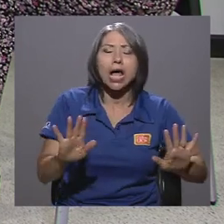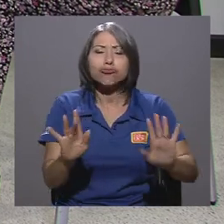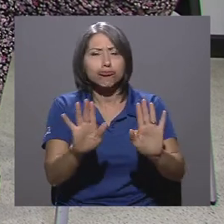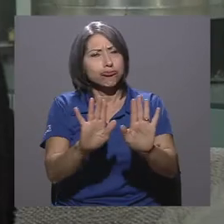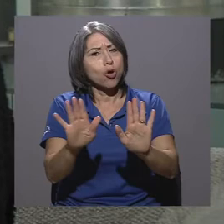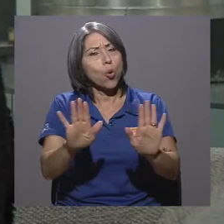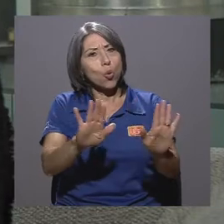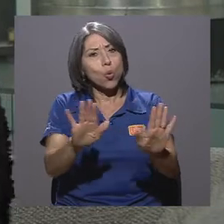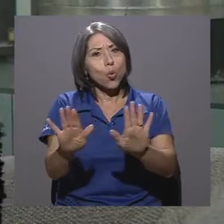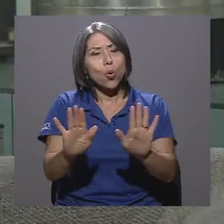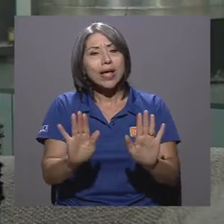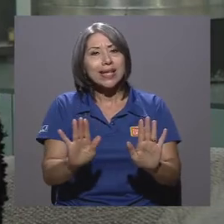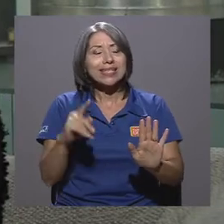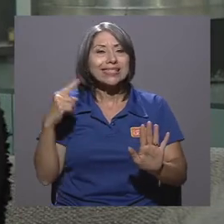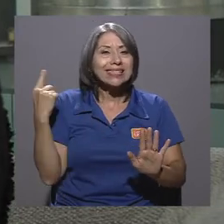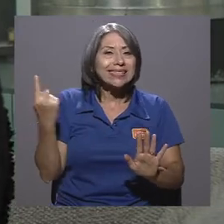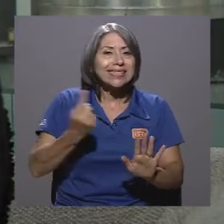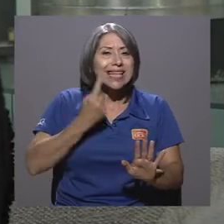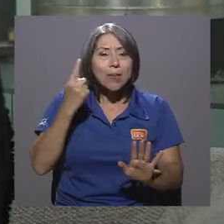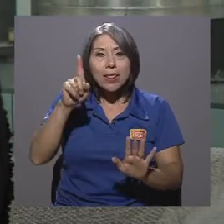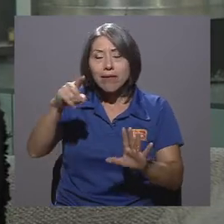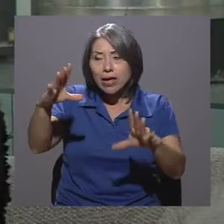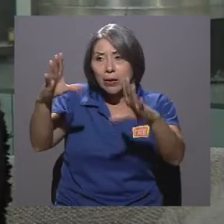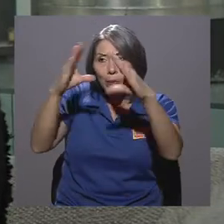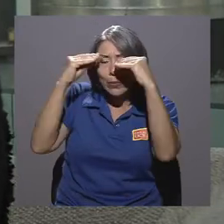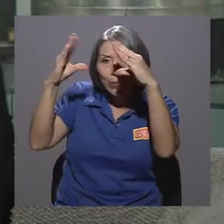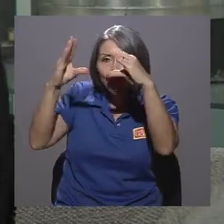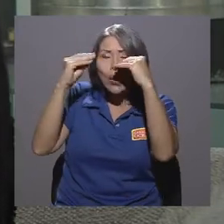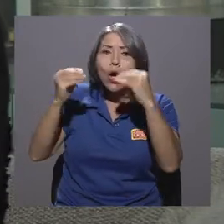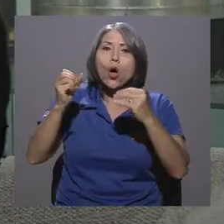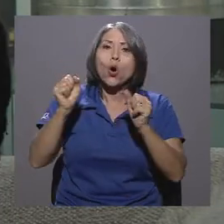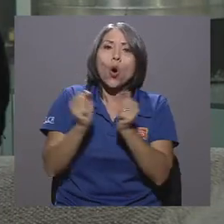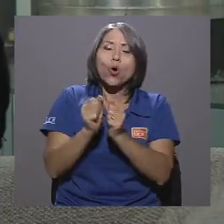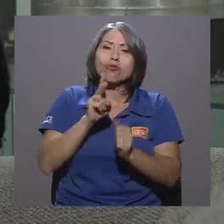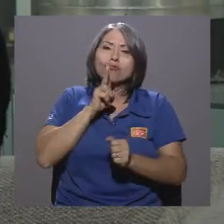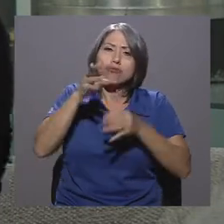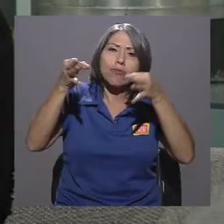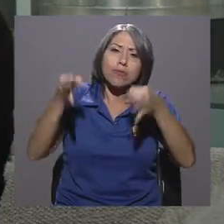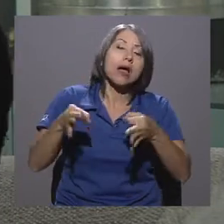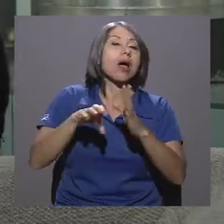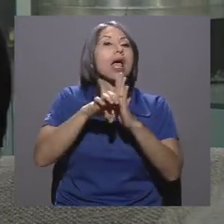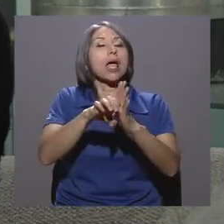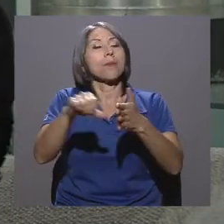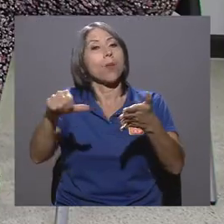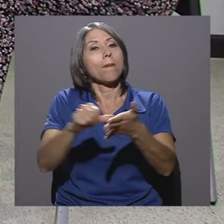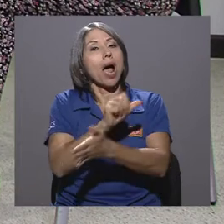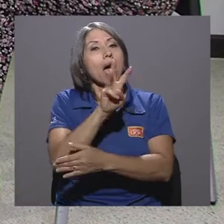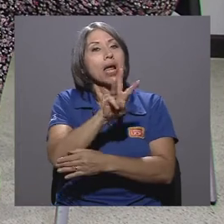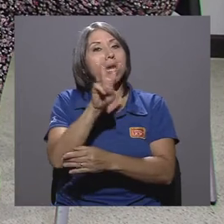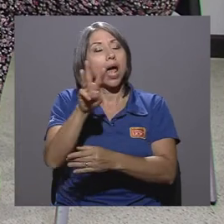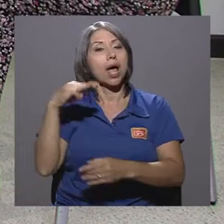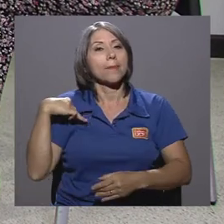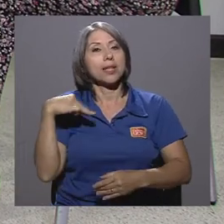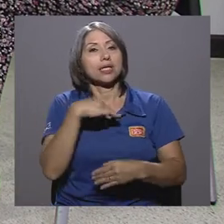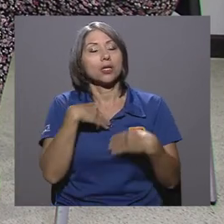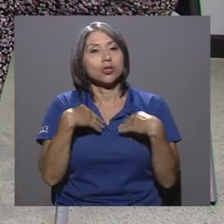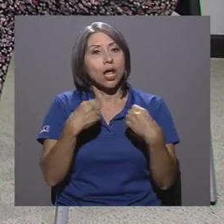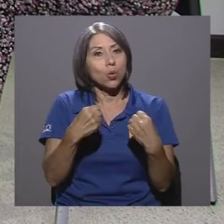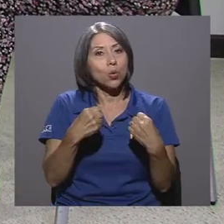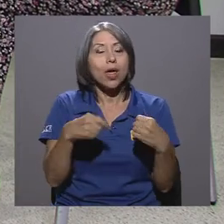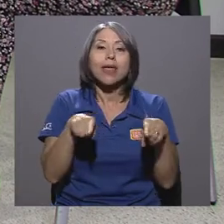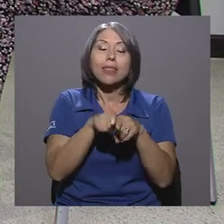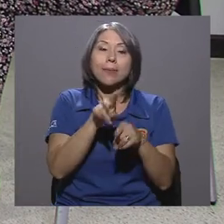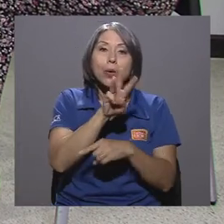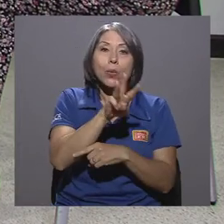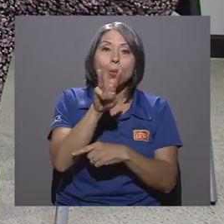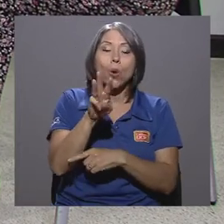se... siempre se informen de fuentes fidedignas, como son la página del Ministerio de Salud, la página de la OMS,